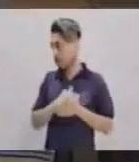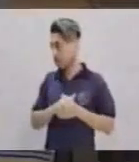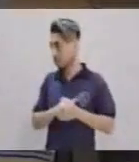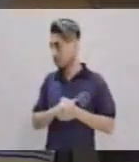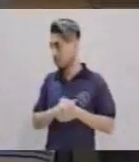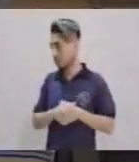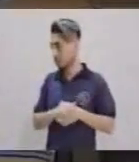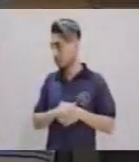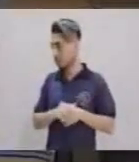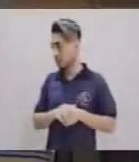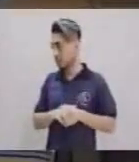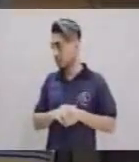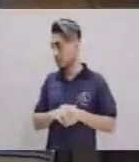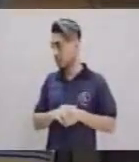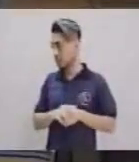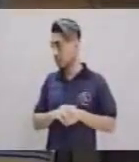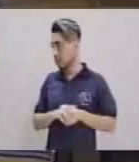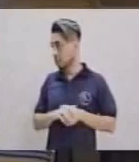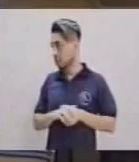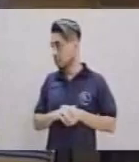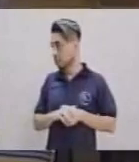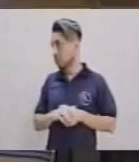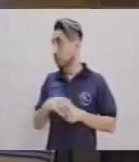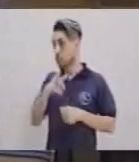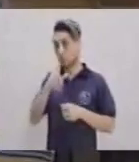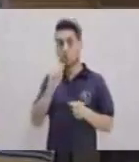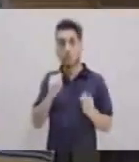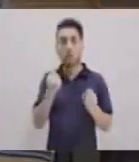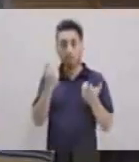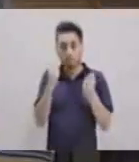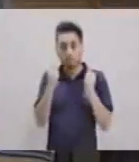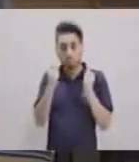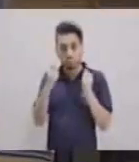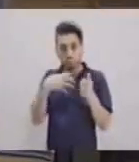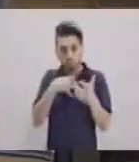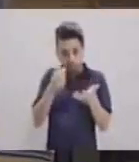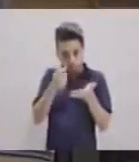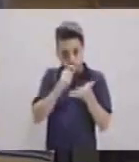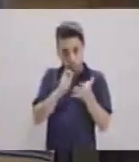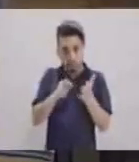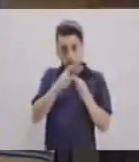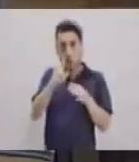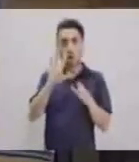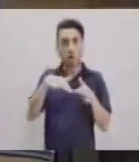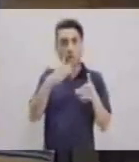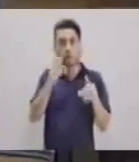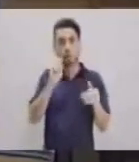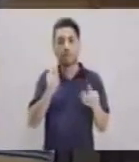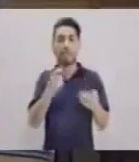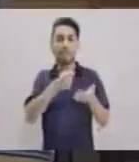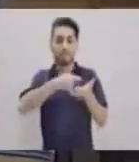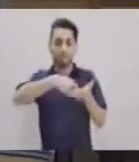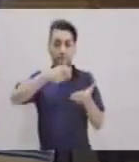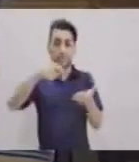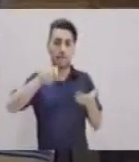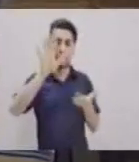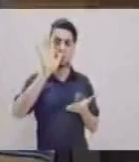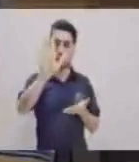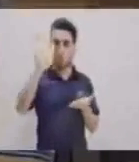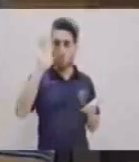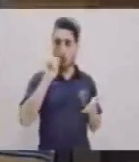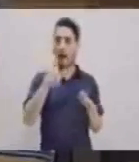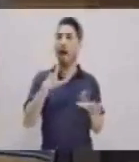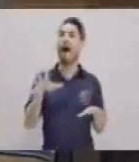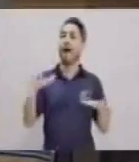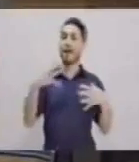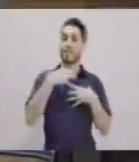los trabajos. Si bien es cierto que puede usted trabajar una artesanía, luego usted puede ponerle nombre propio a esas artesanías y eso le va dando